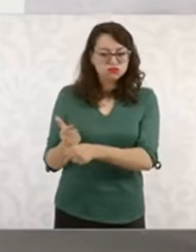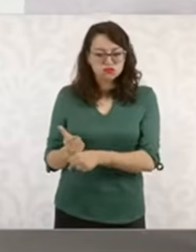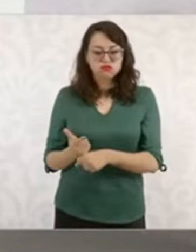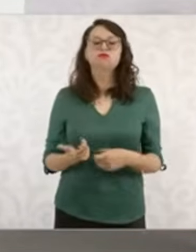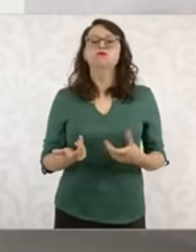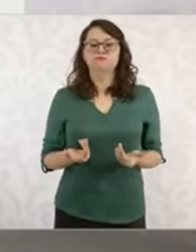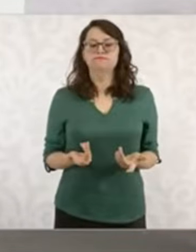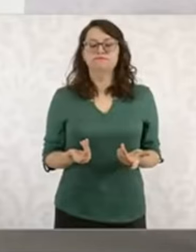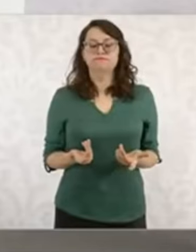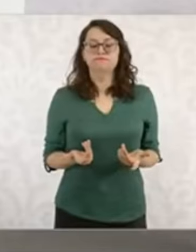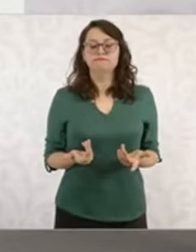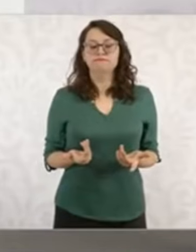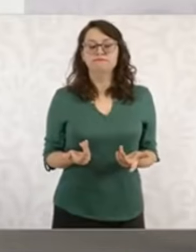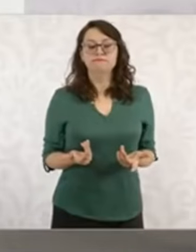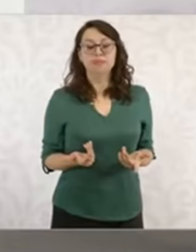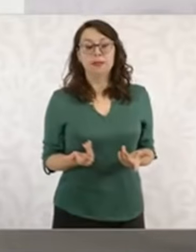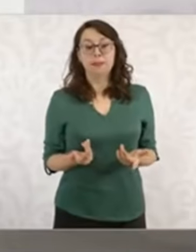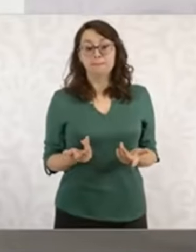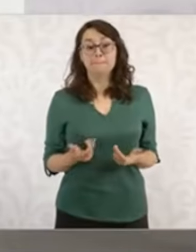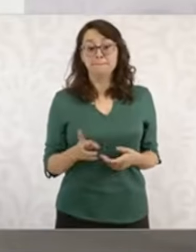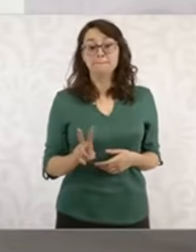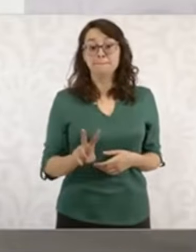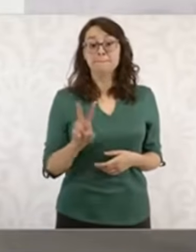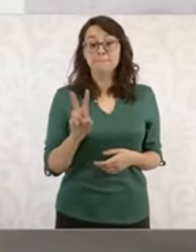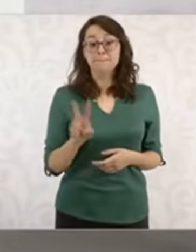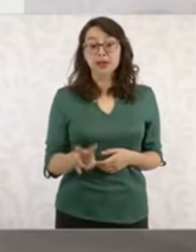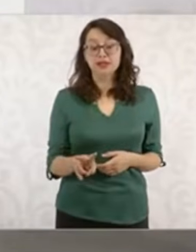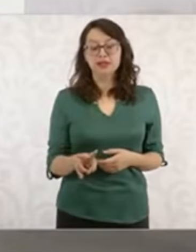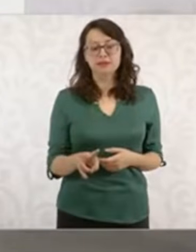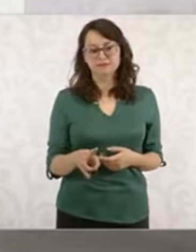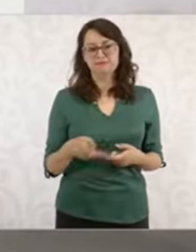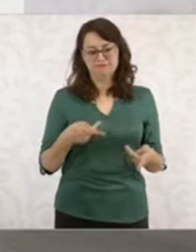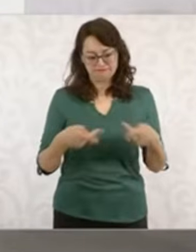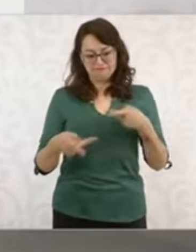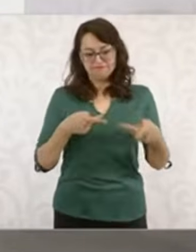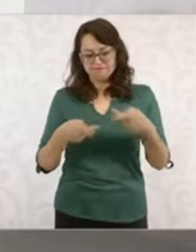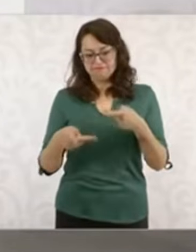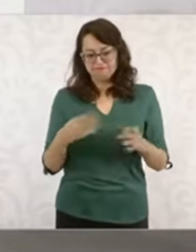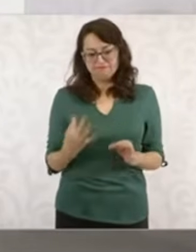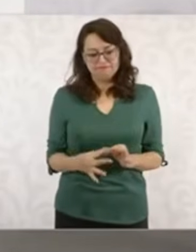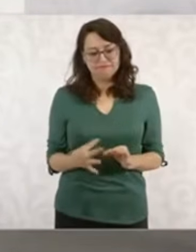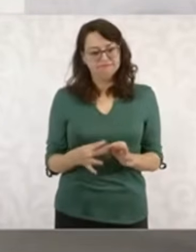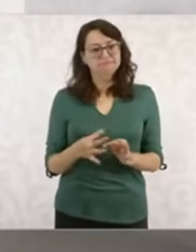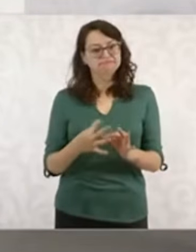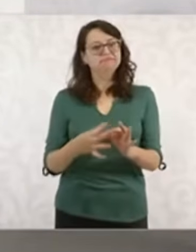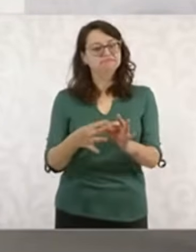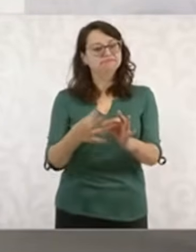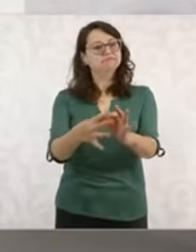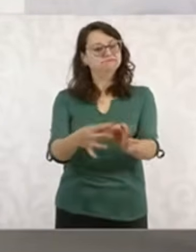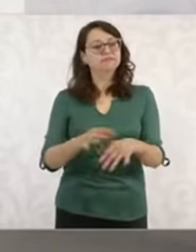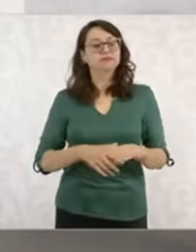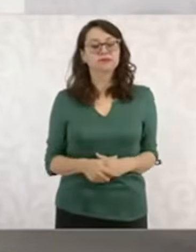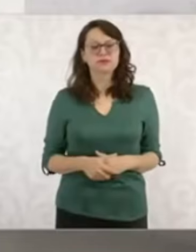que sepan que se está teniendo éxito en la estrategia. Cuando se detecta